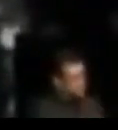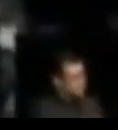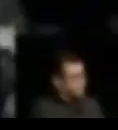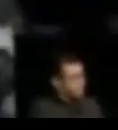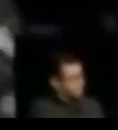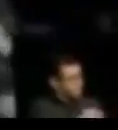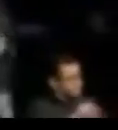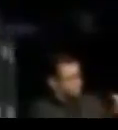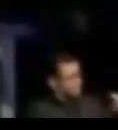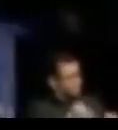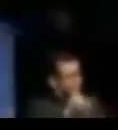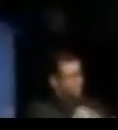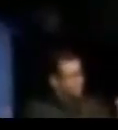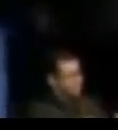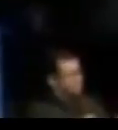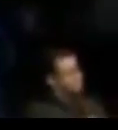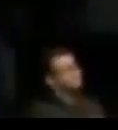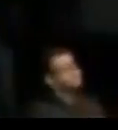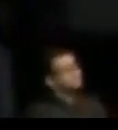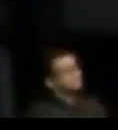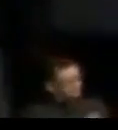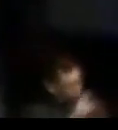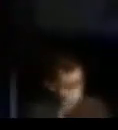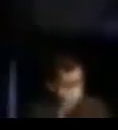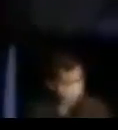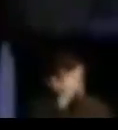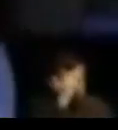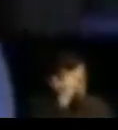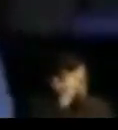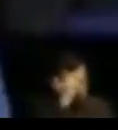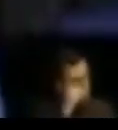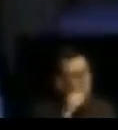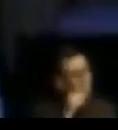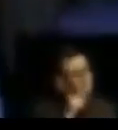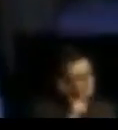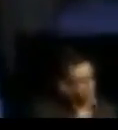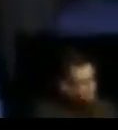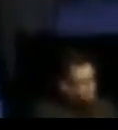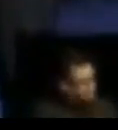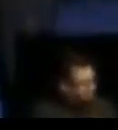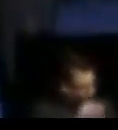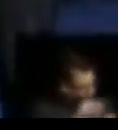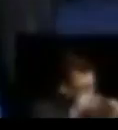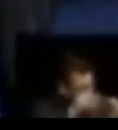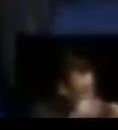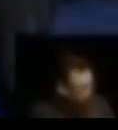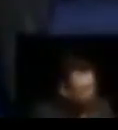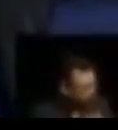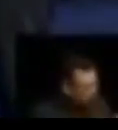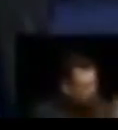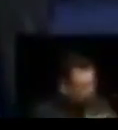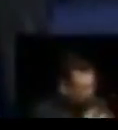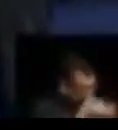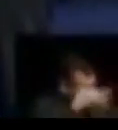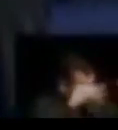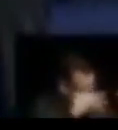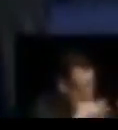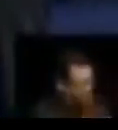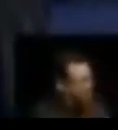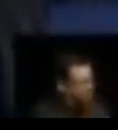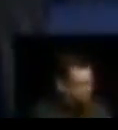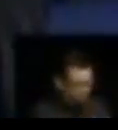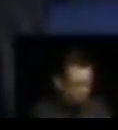a la justicia, reconoce públicamente que eran estudiantes de excelencia